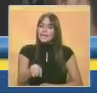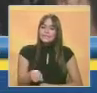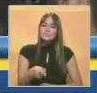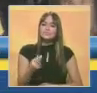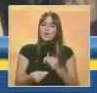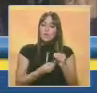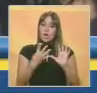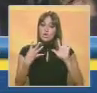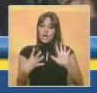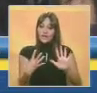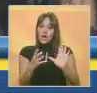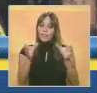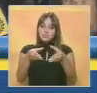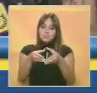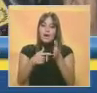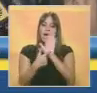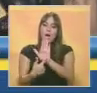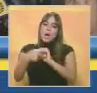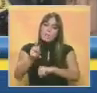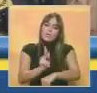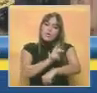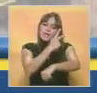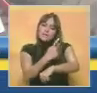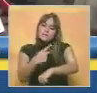parte de la novena edición del Festival de Poesía.